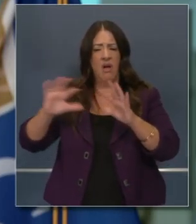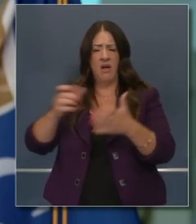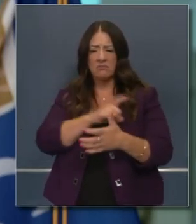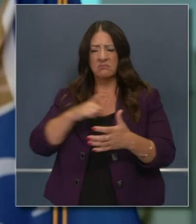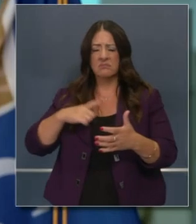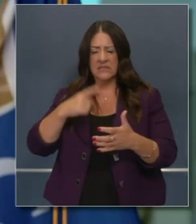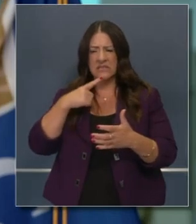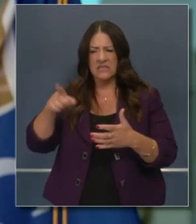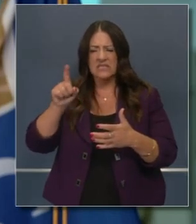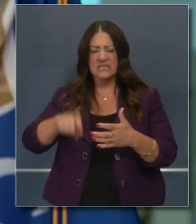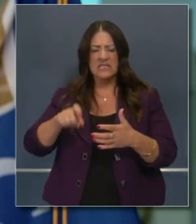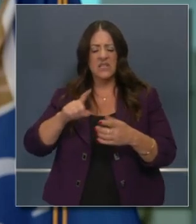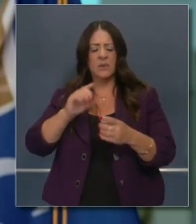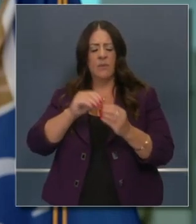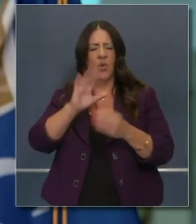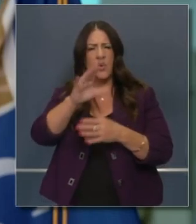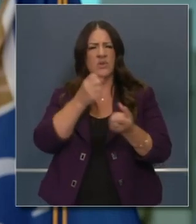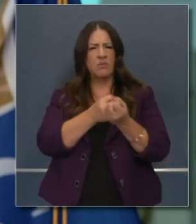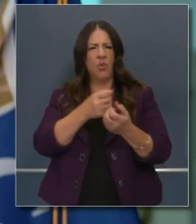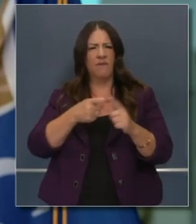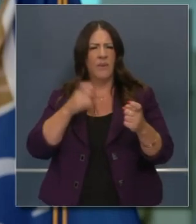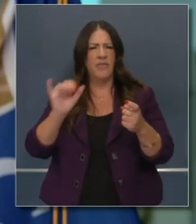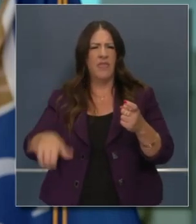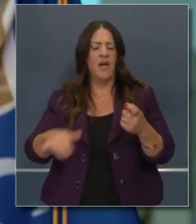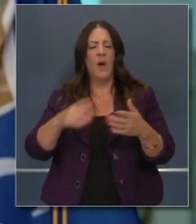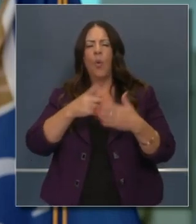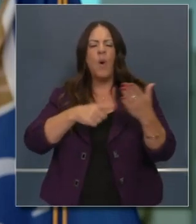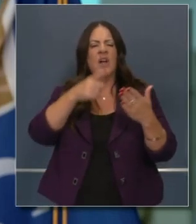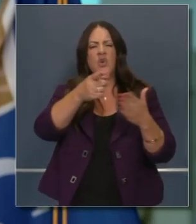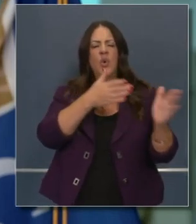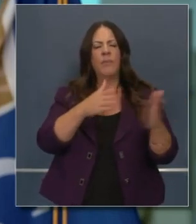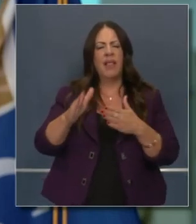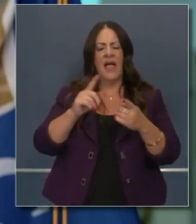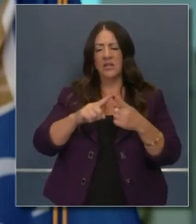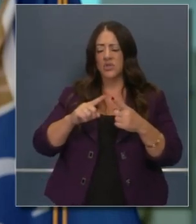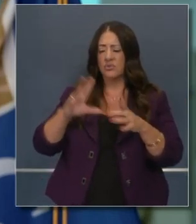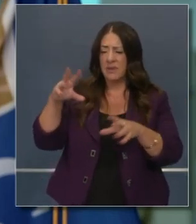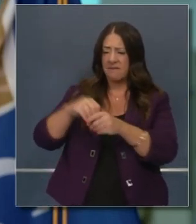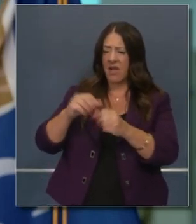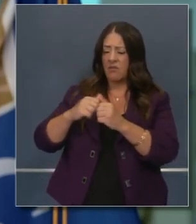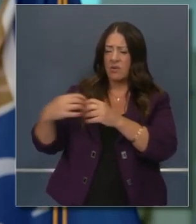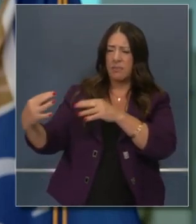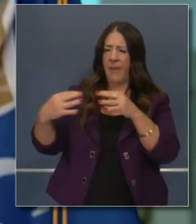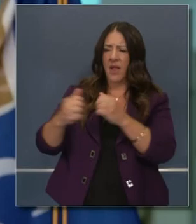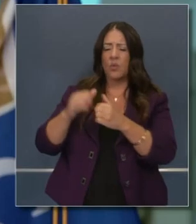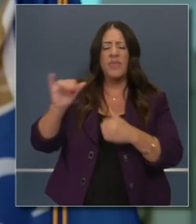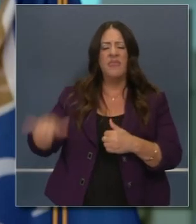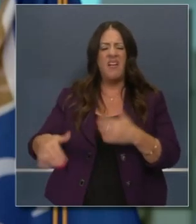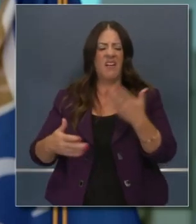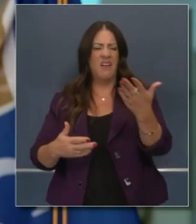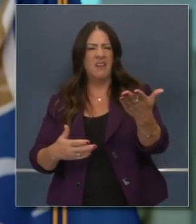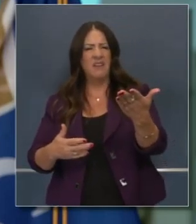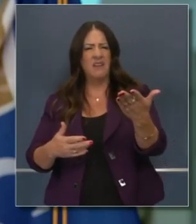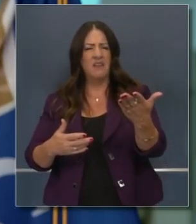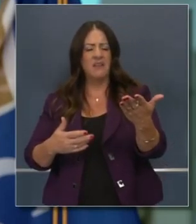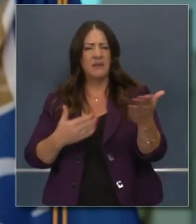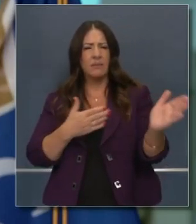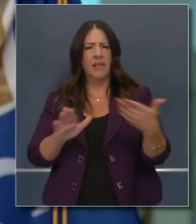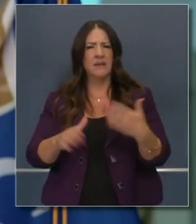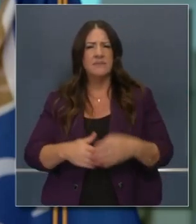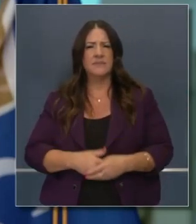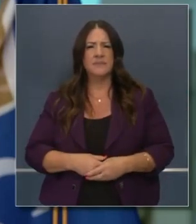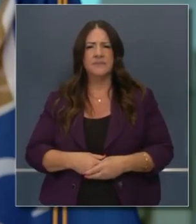a nivel legislativo para que esto suceda? ¿Va a participar usted a esa batalla legislativa?